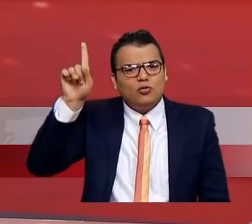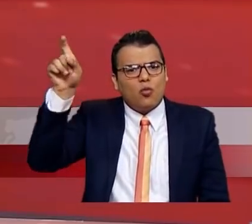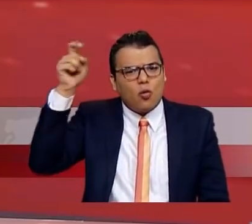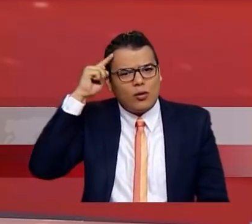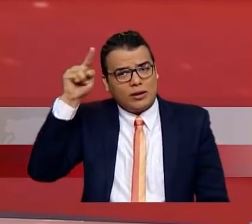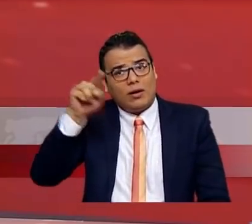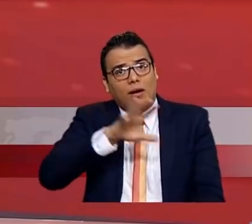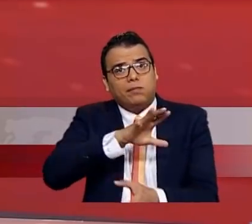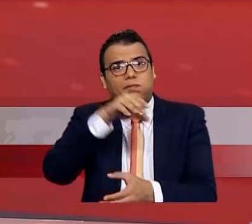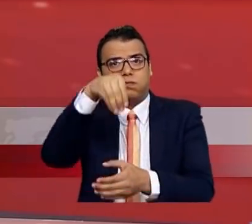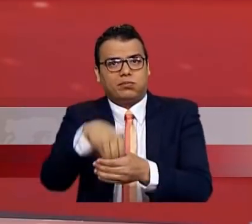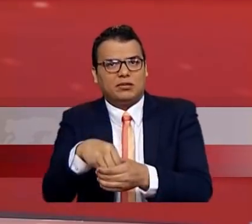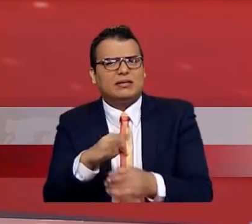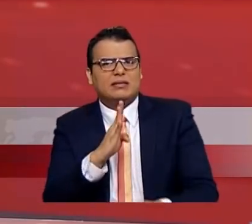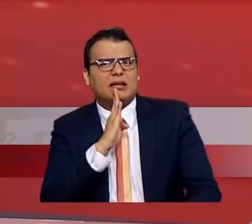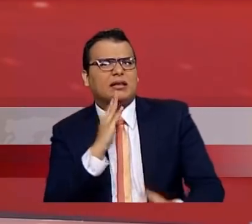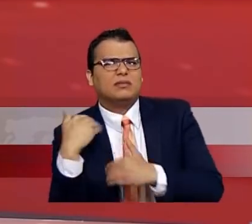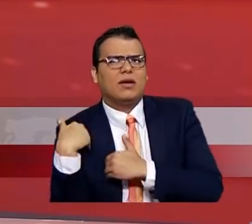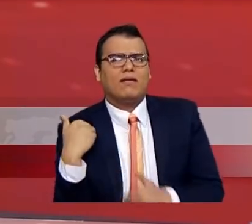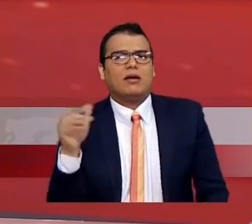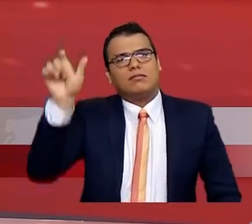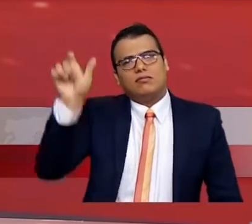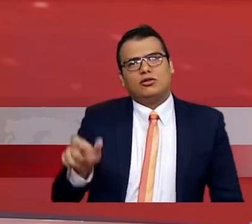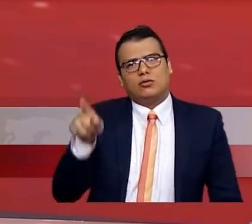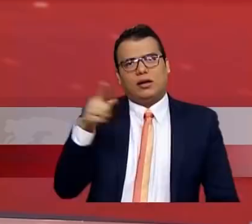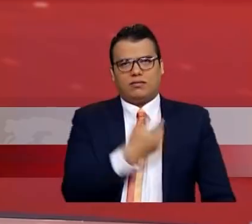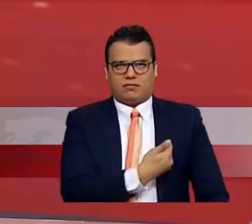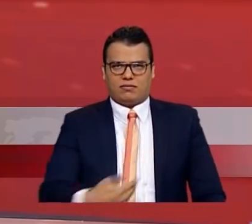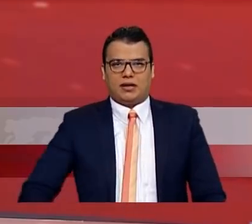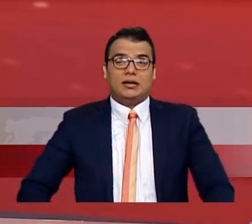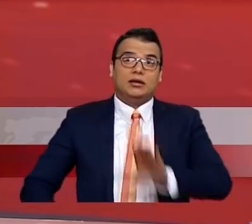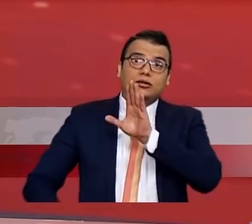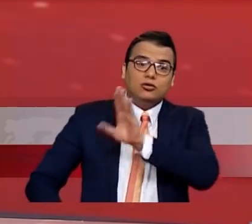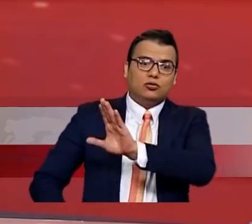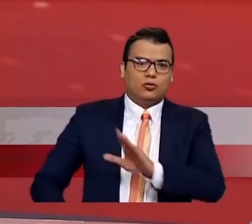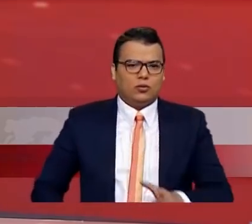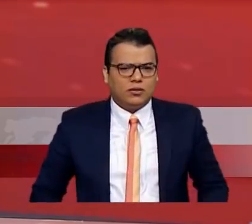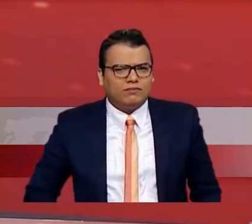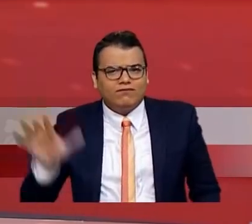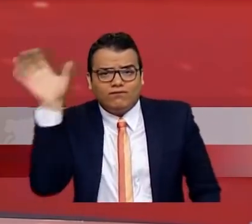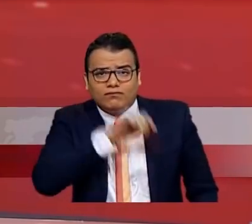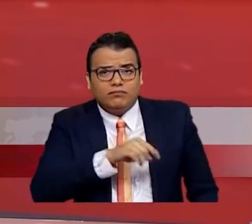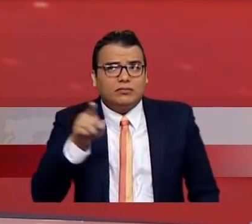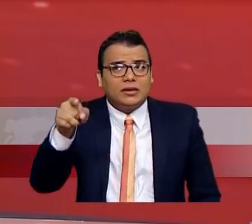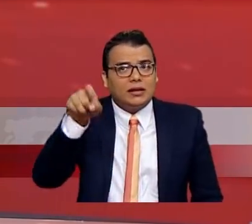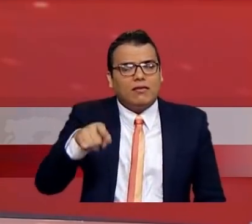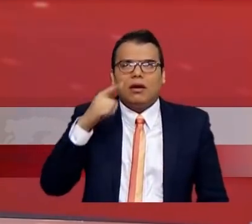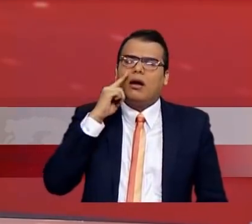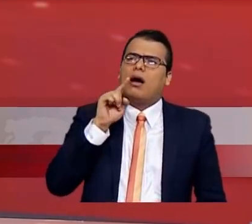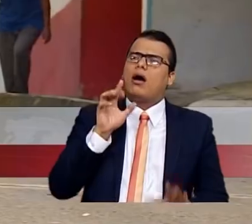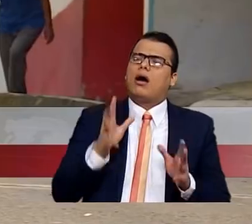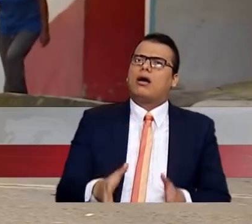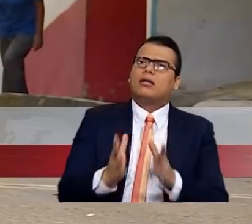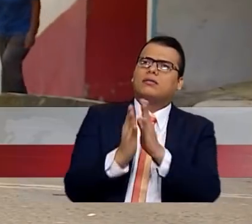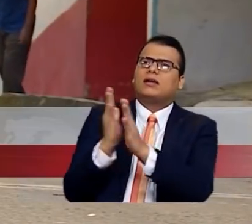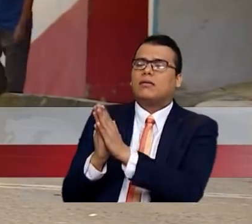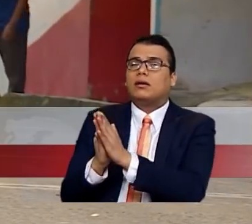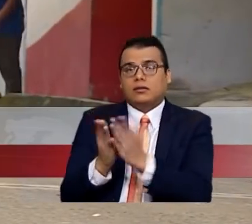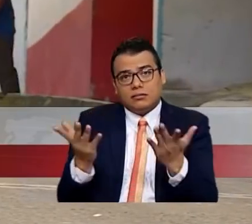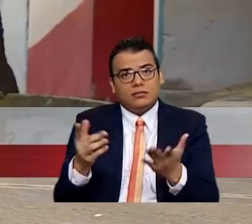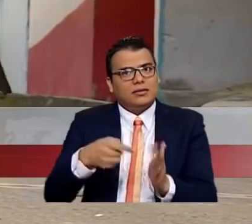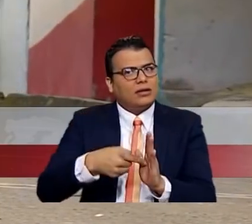la acción de presidencia que el presidente se conozca de estos temas y tome acciones de inmediato la